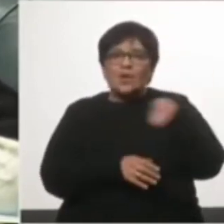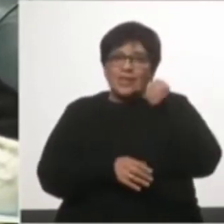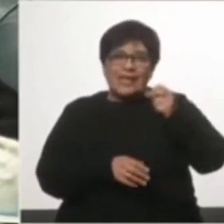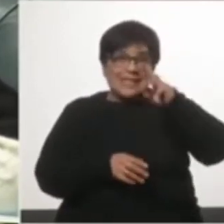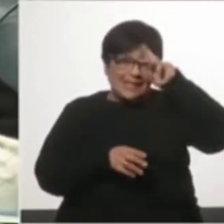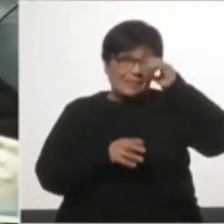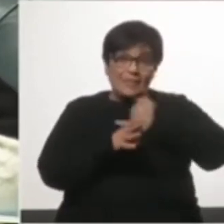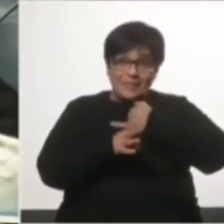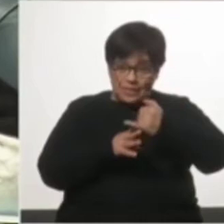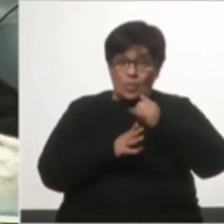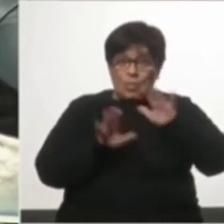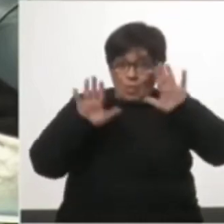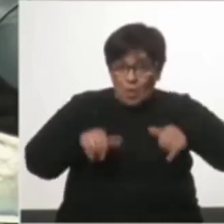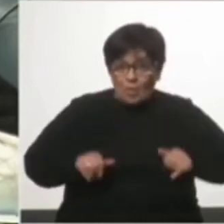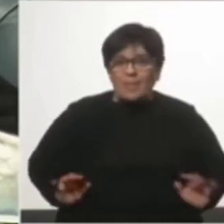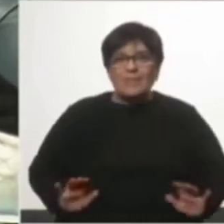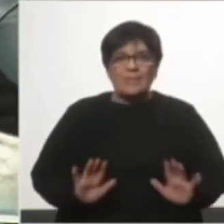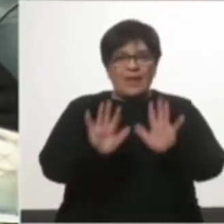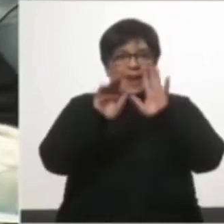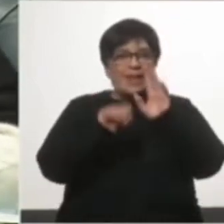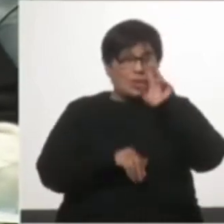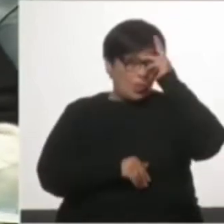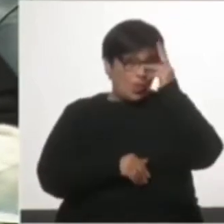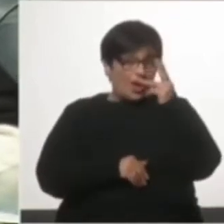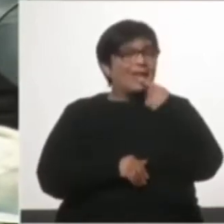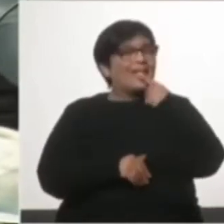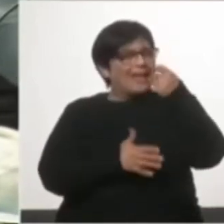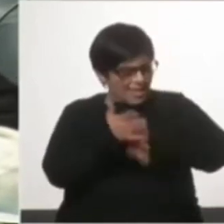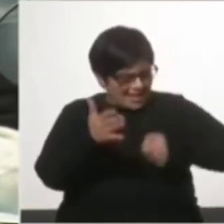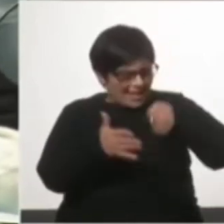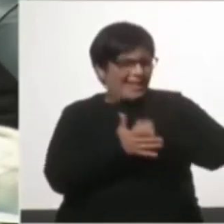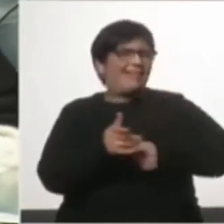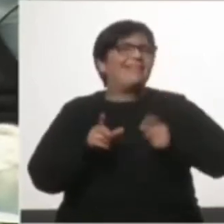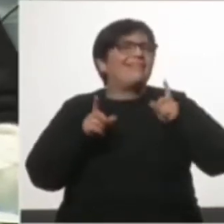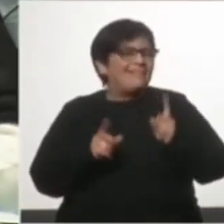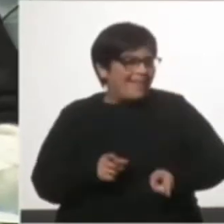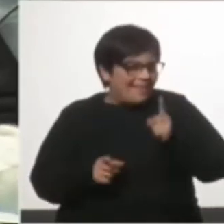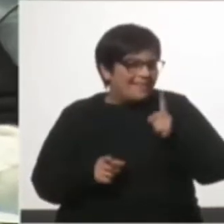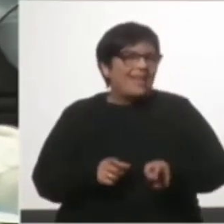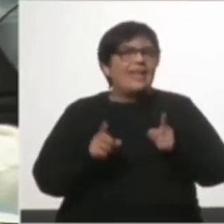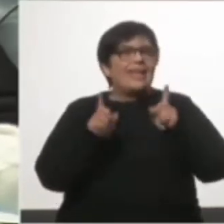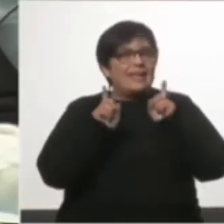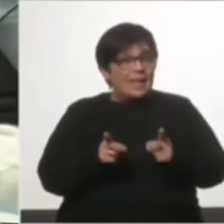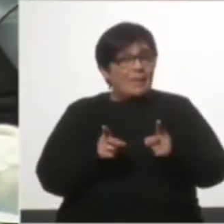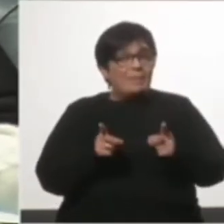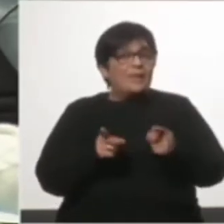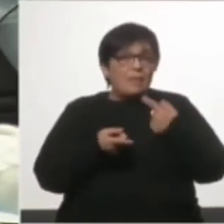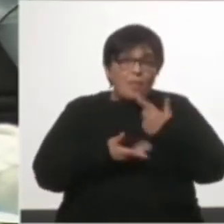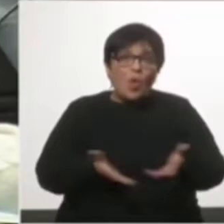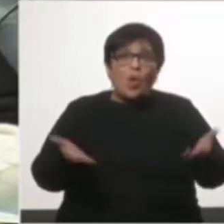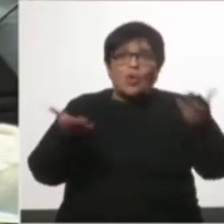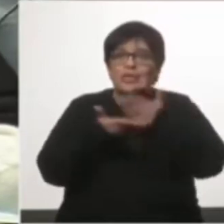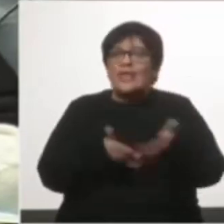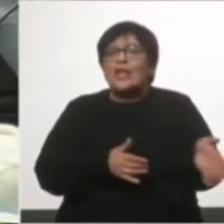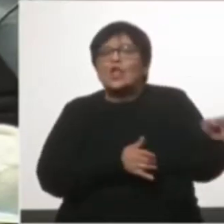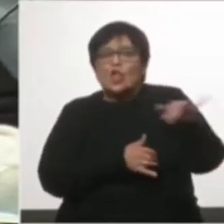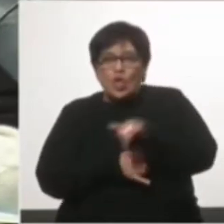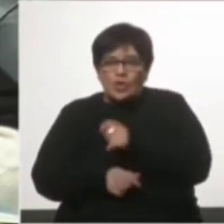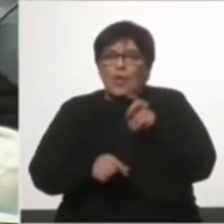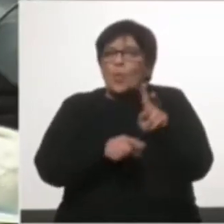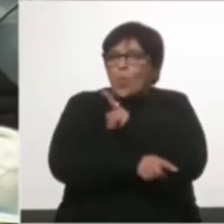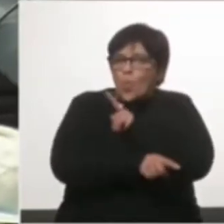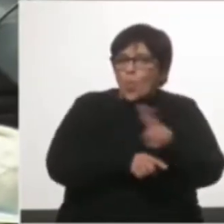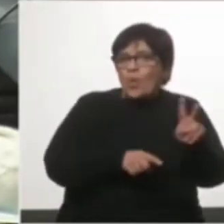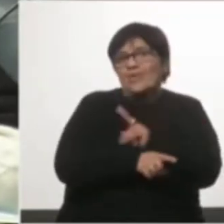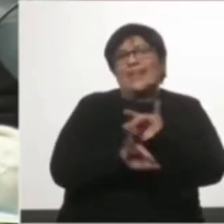institucionalidad construida en el país, y hay que defenderla, y hay que abonarla y regarla todos los días, porque